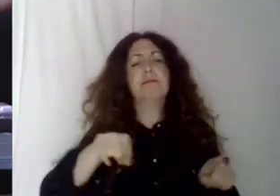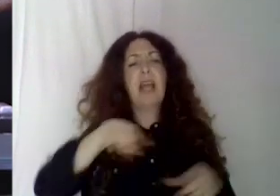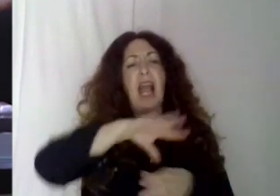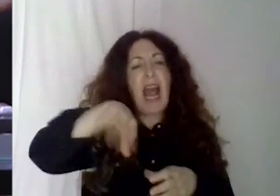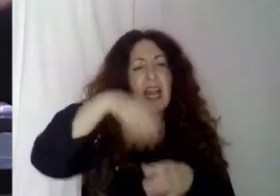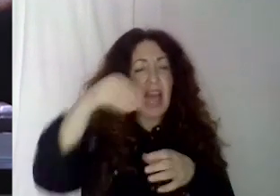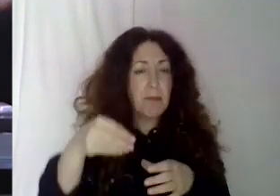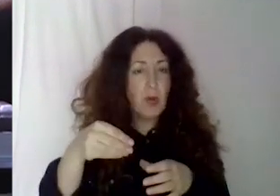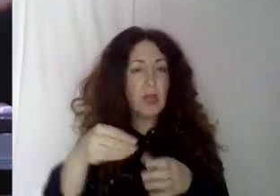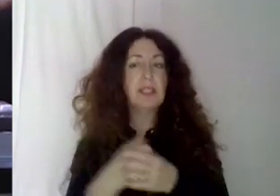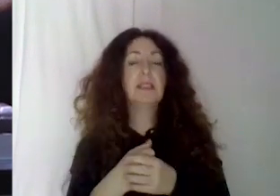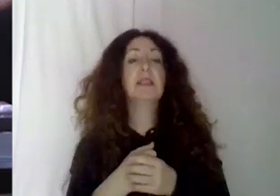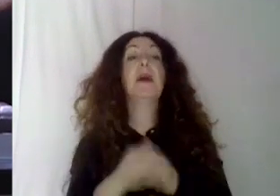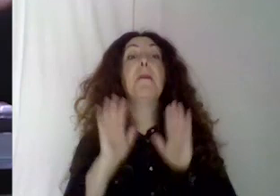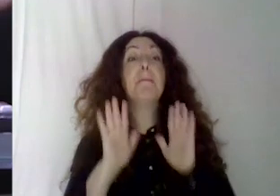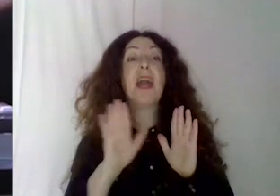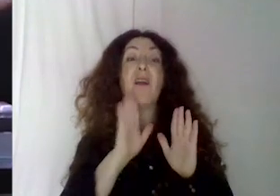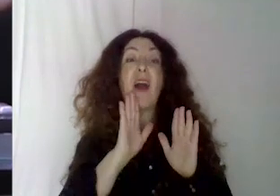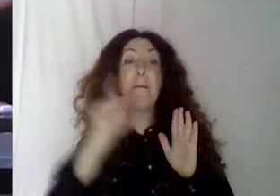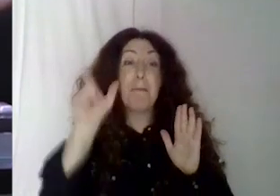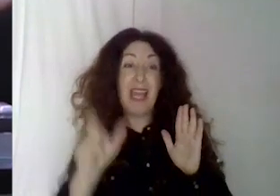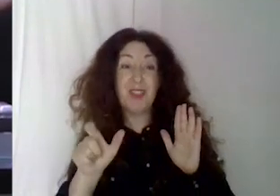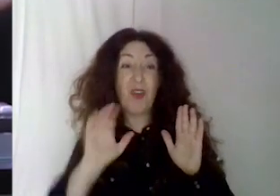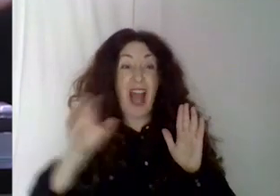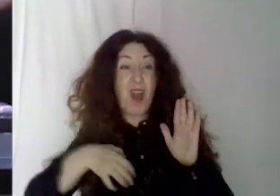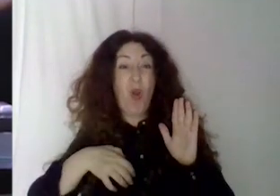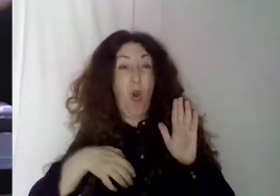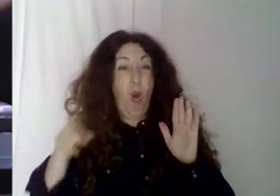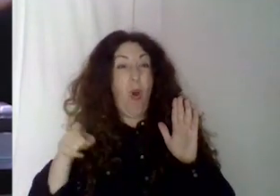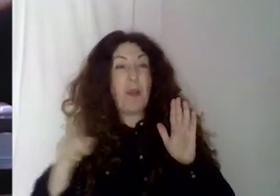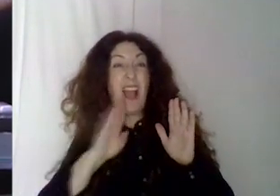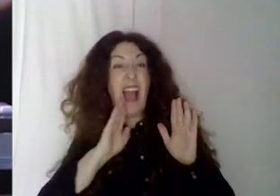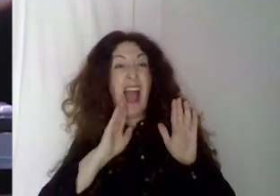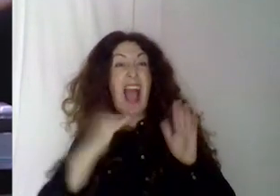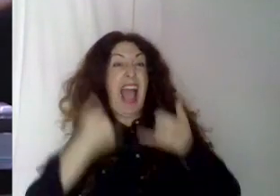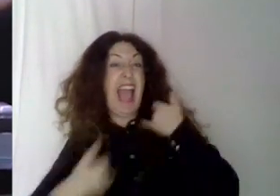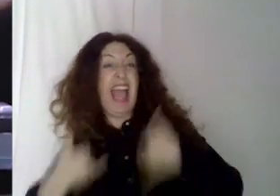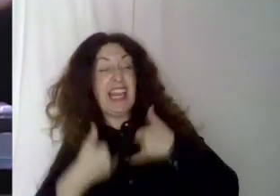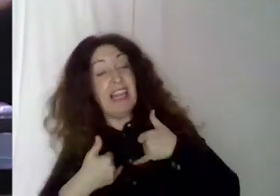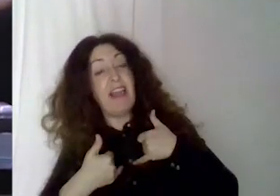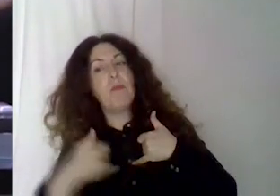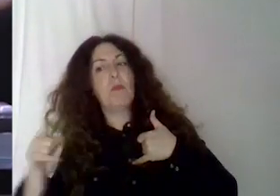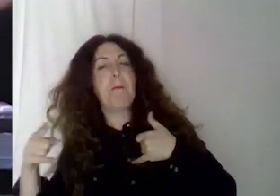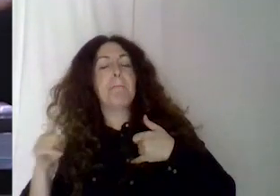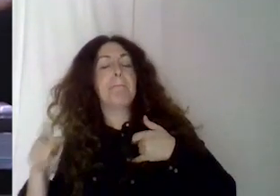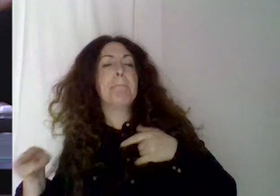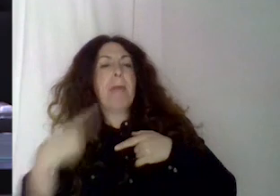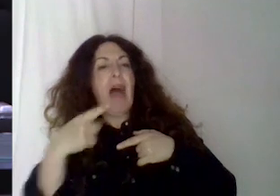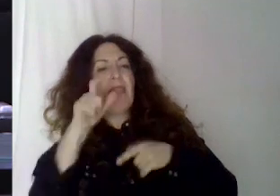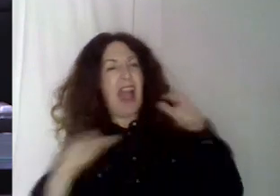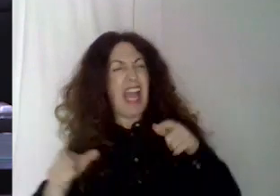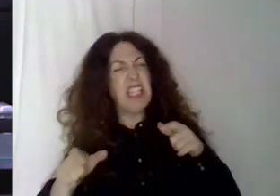guarnición que son en los confines del Estado Vaticano. Es confundido con otra persona y le detienen durante 2 días.